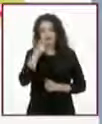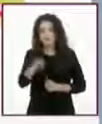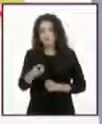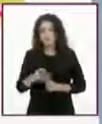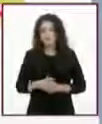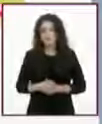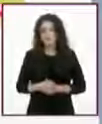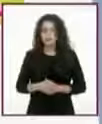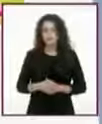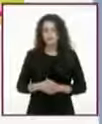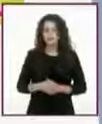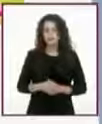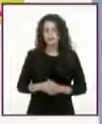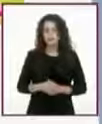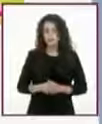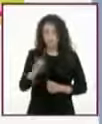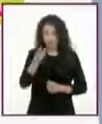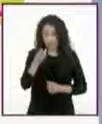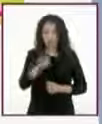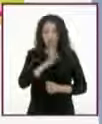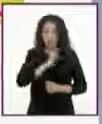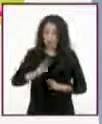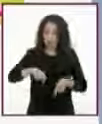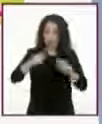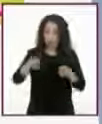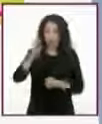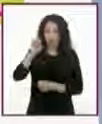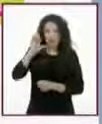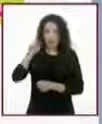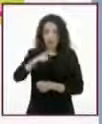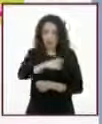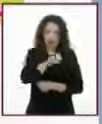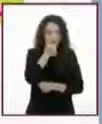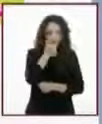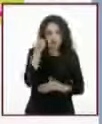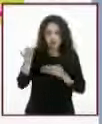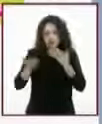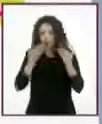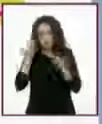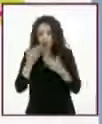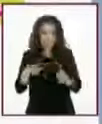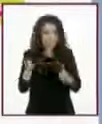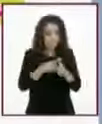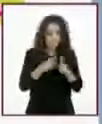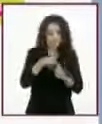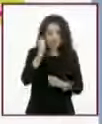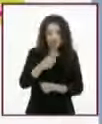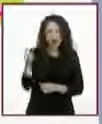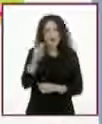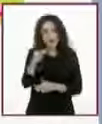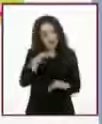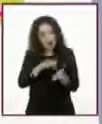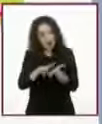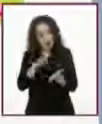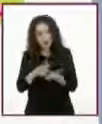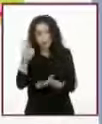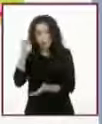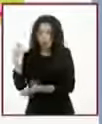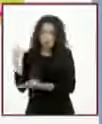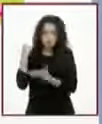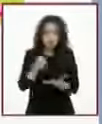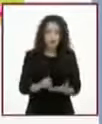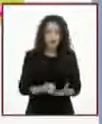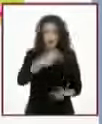para que se otorguen becas a los estudiantes. La primera es que necesitan apoyo económico y la segunda es que el